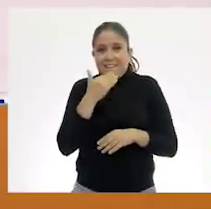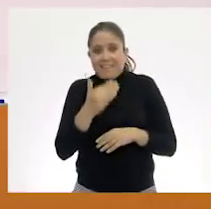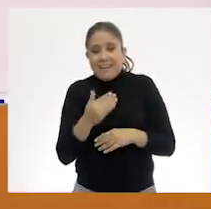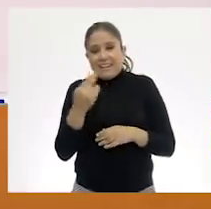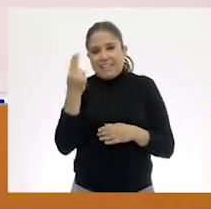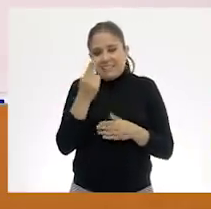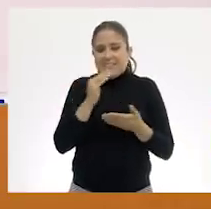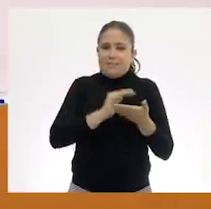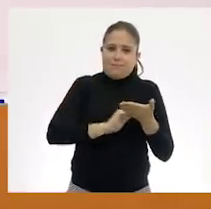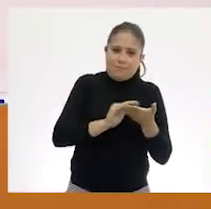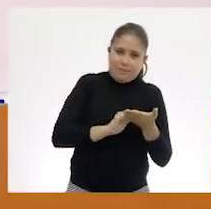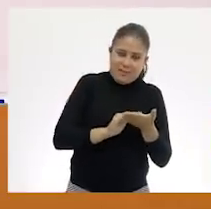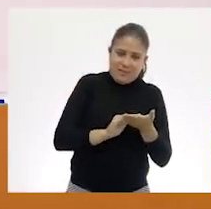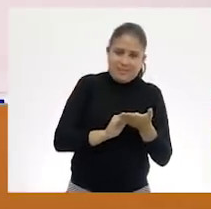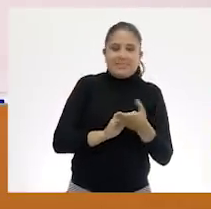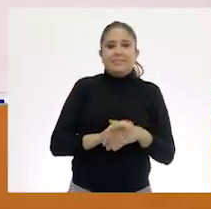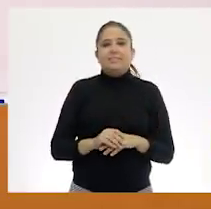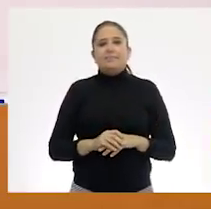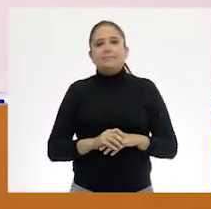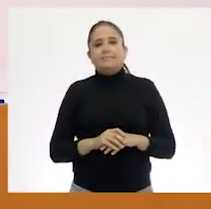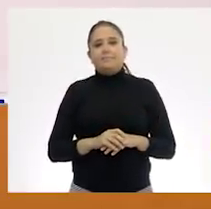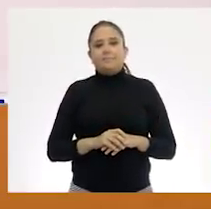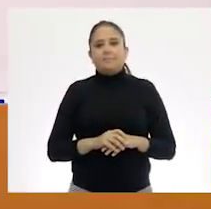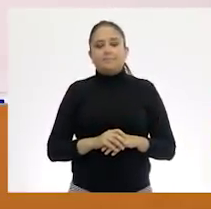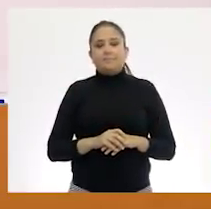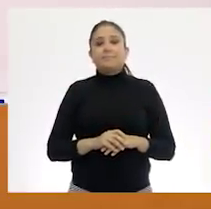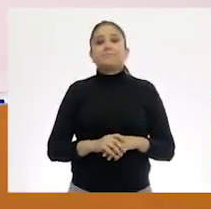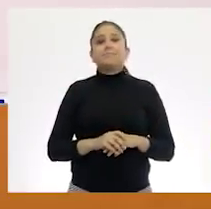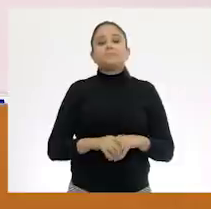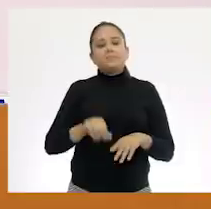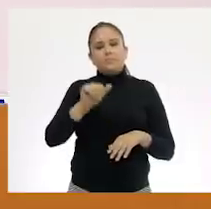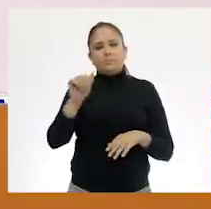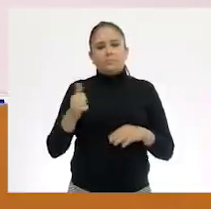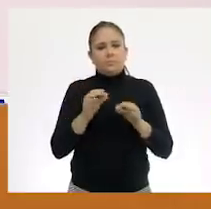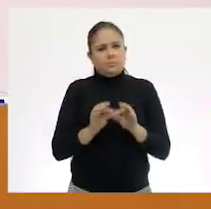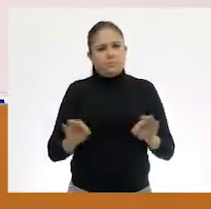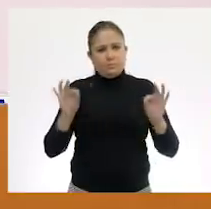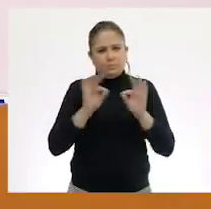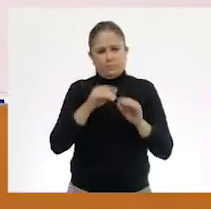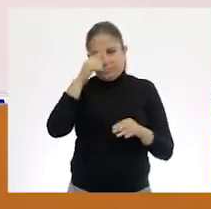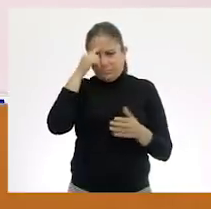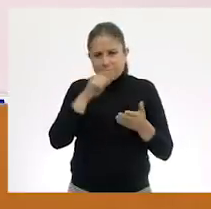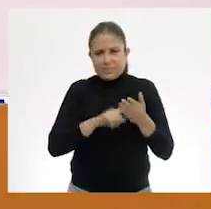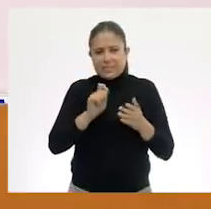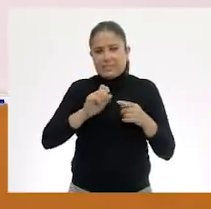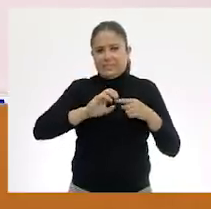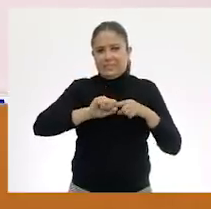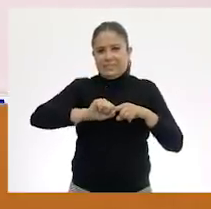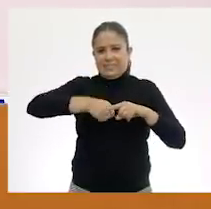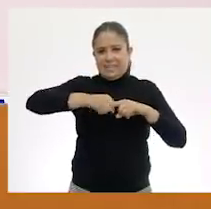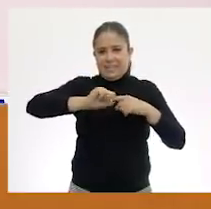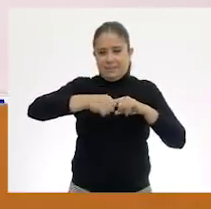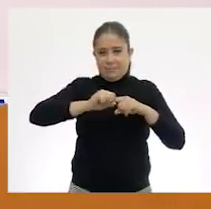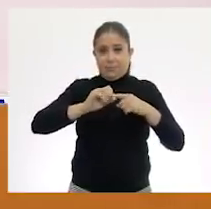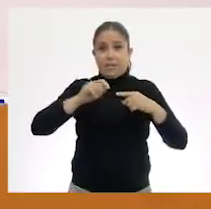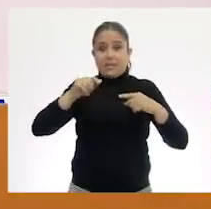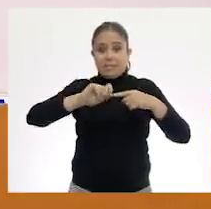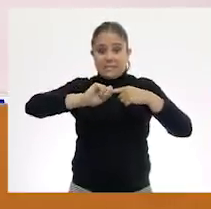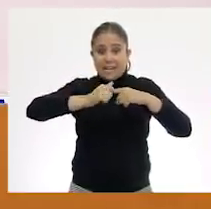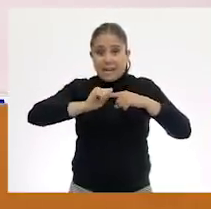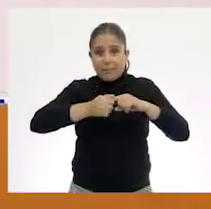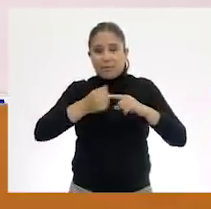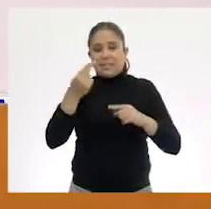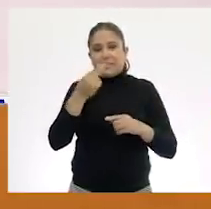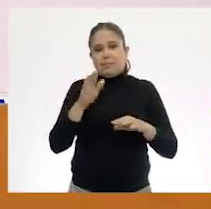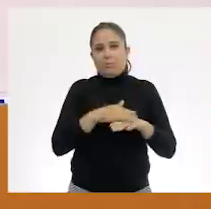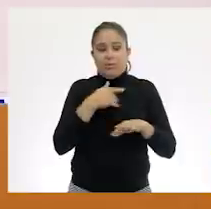vamos a borrar y para eso está el borrador. Yo creo que otro punto muy importante también es el sacapuntas, porque seguramente vamos a trabajar